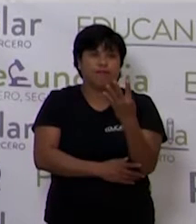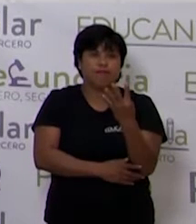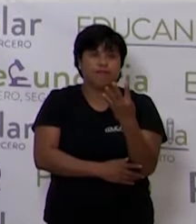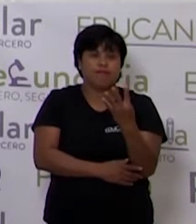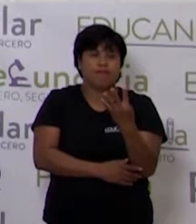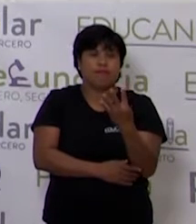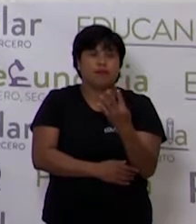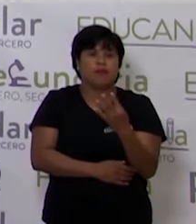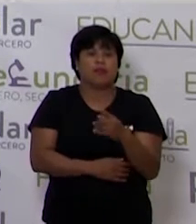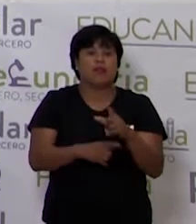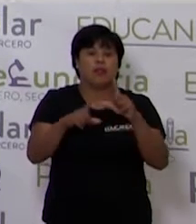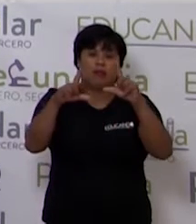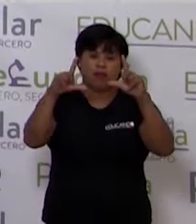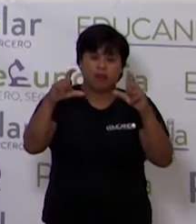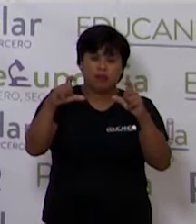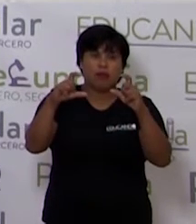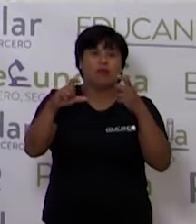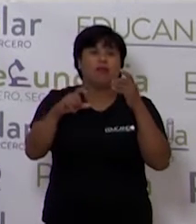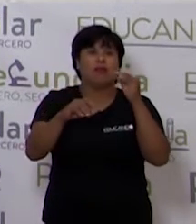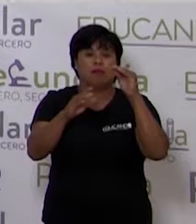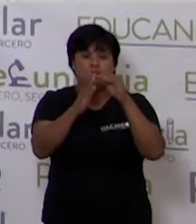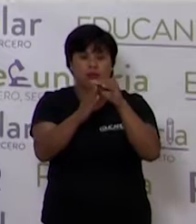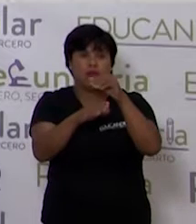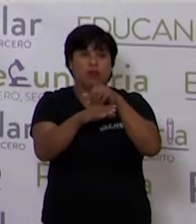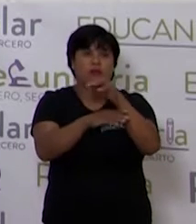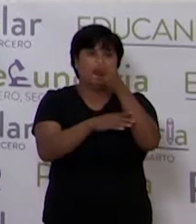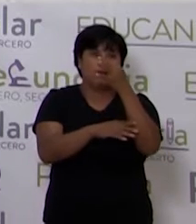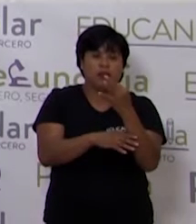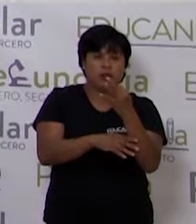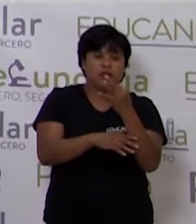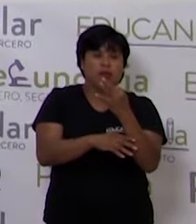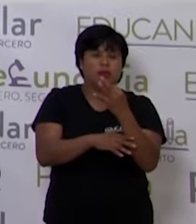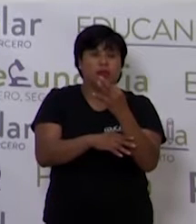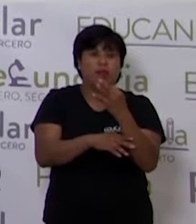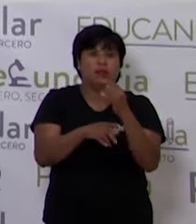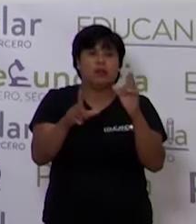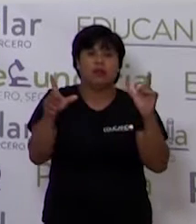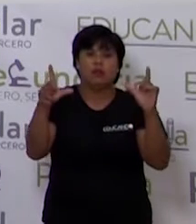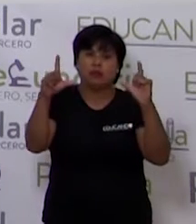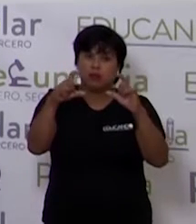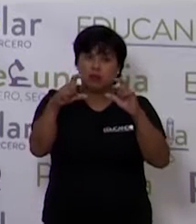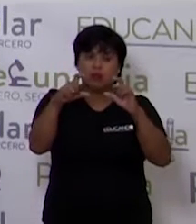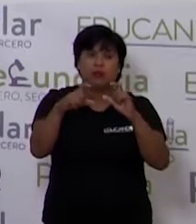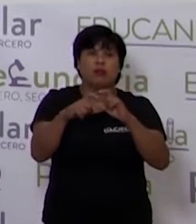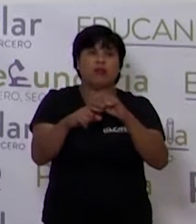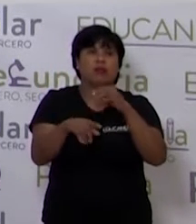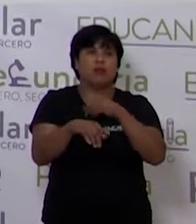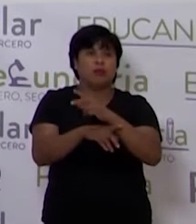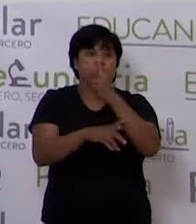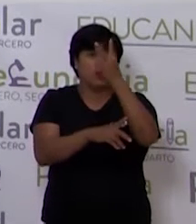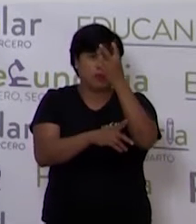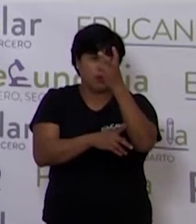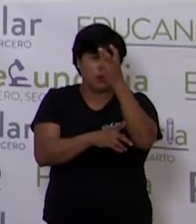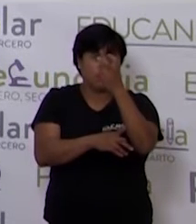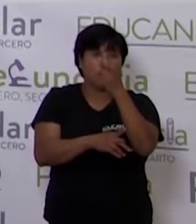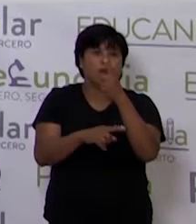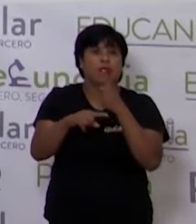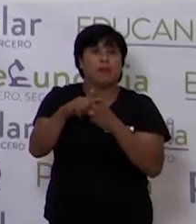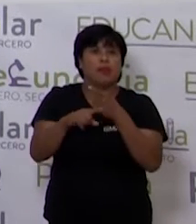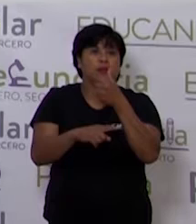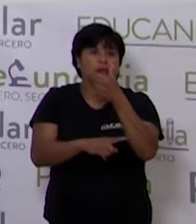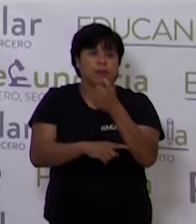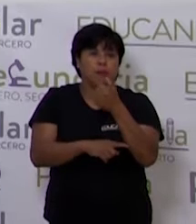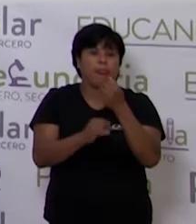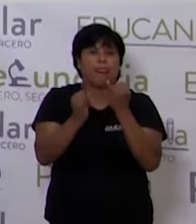Abro paréntesis, le pongo el 3, dejo indicado el 2, más